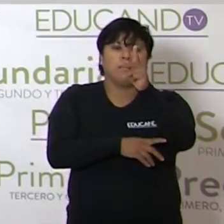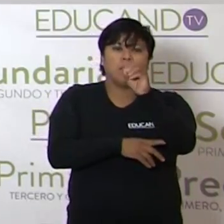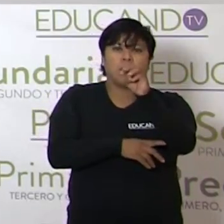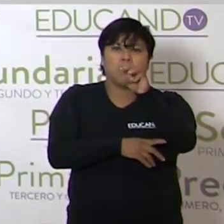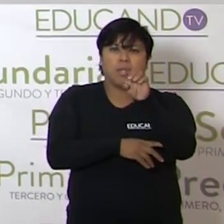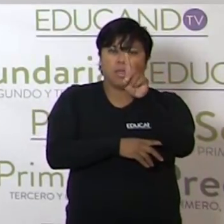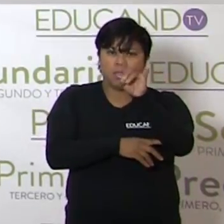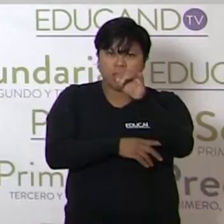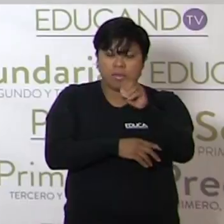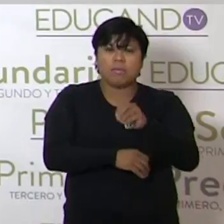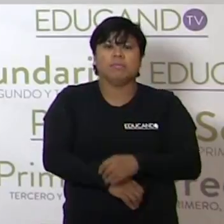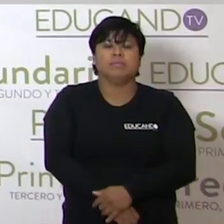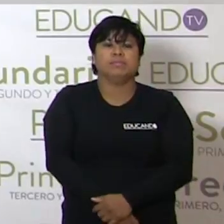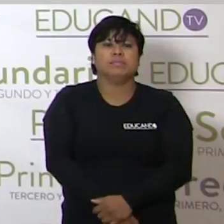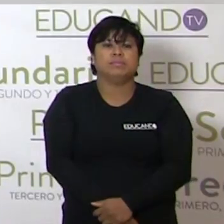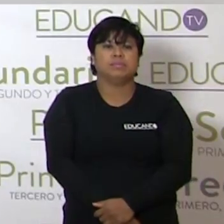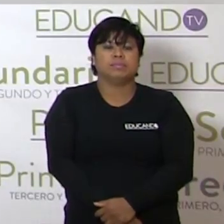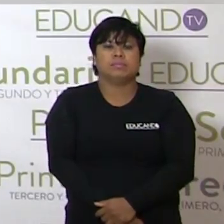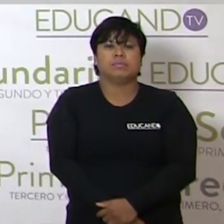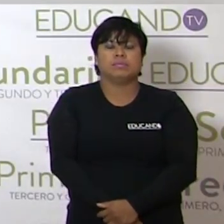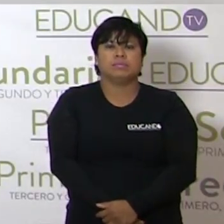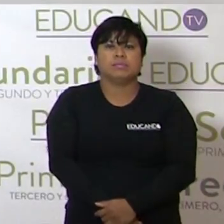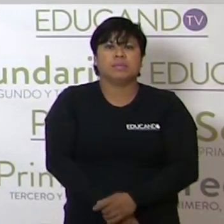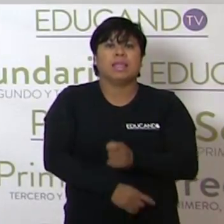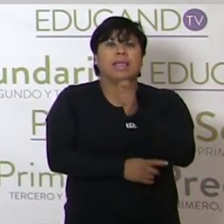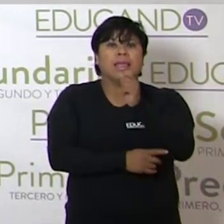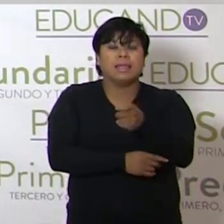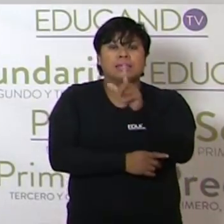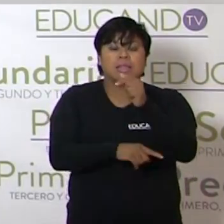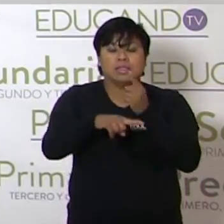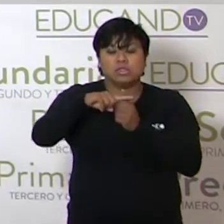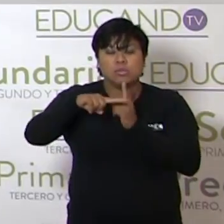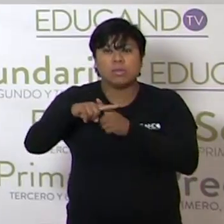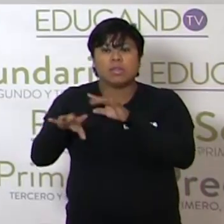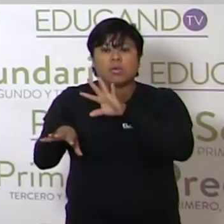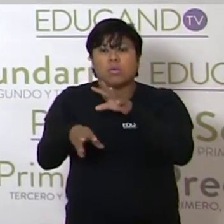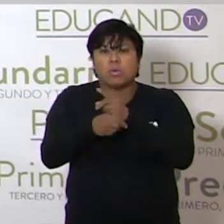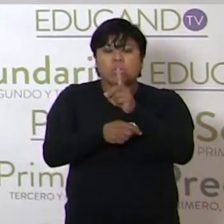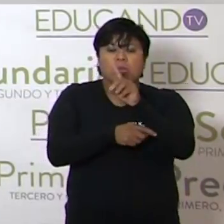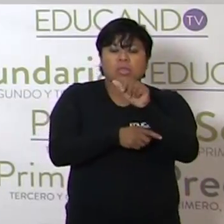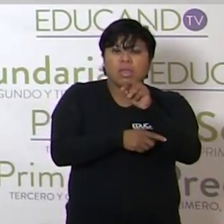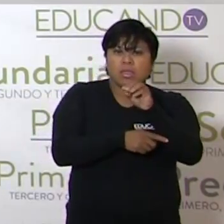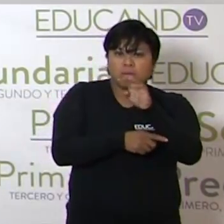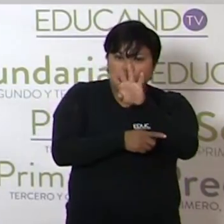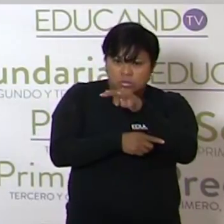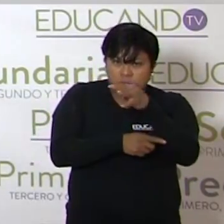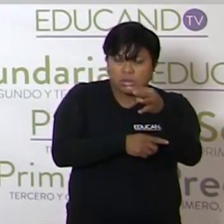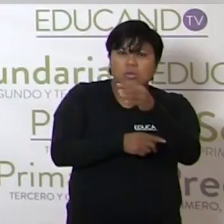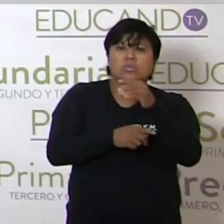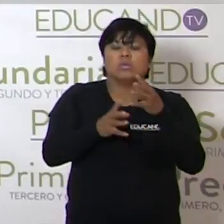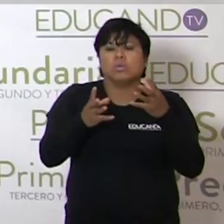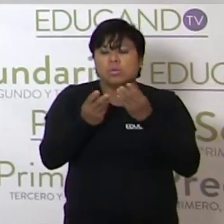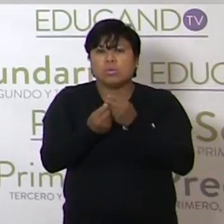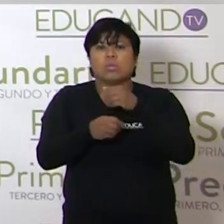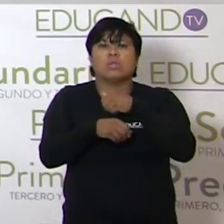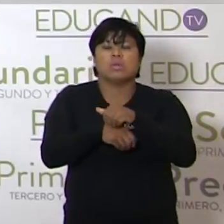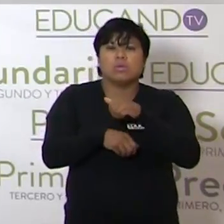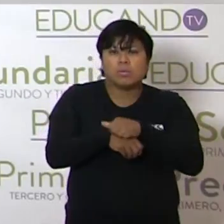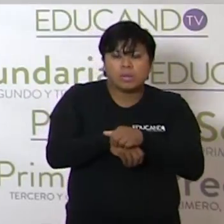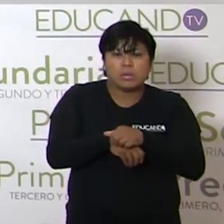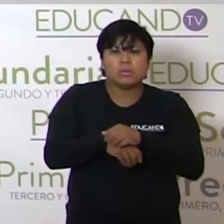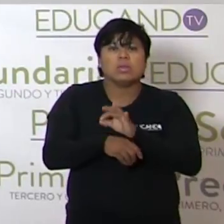Ahí lo tenemos. Es la suma del conjunto de datos. Tenemos aquí un conjunto de números, un conjunto de datos es la